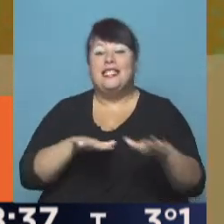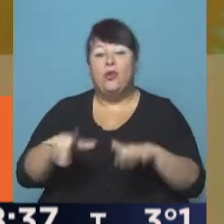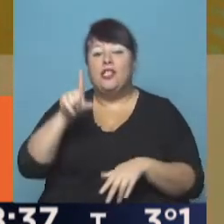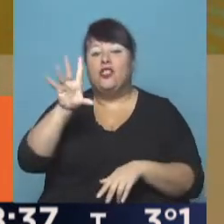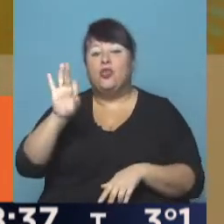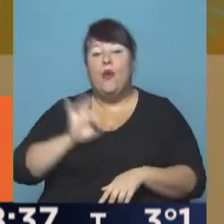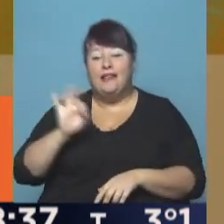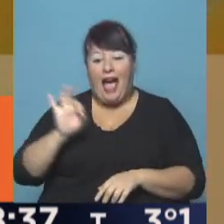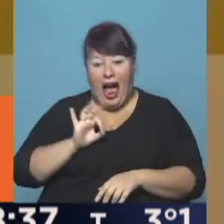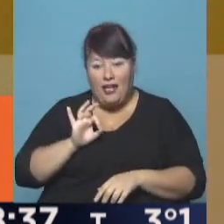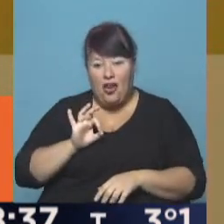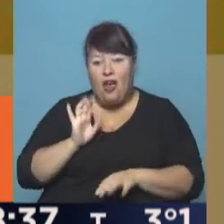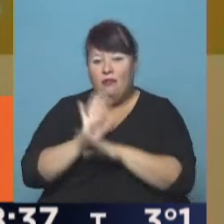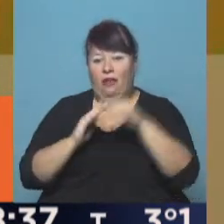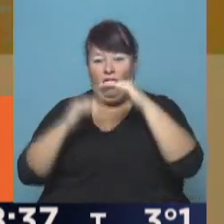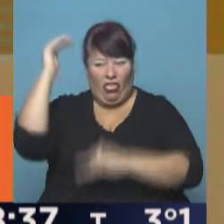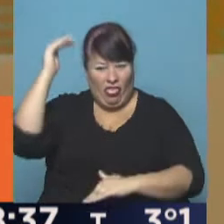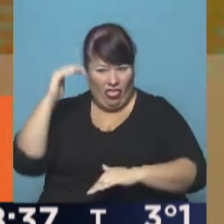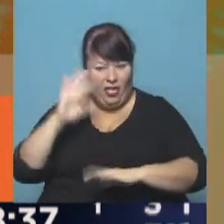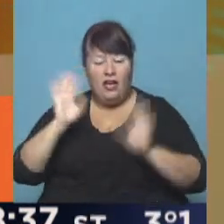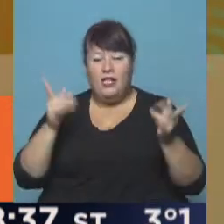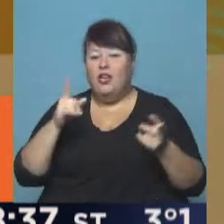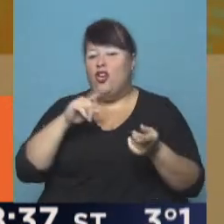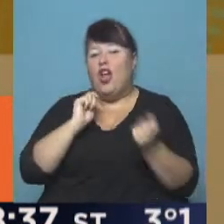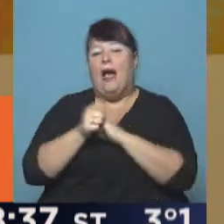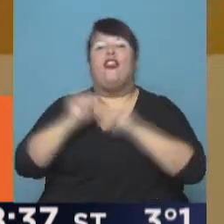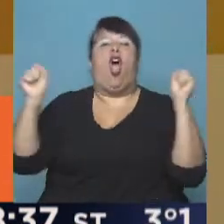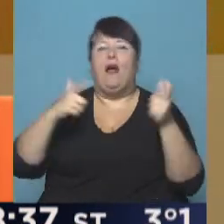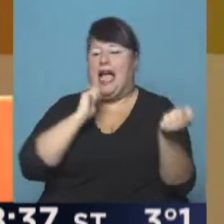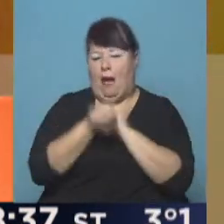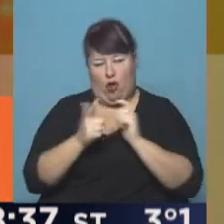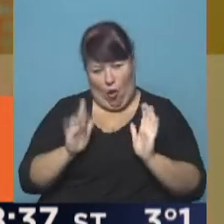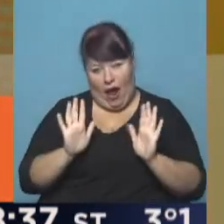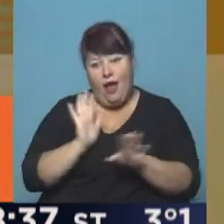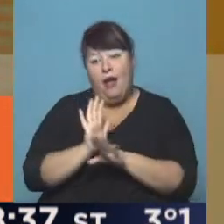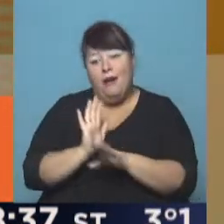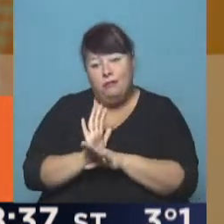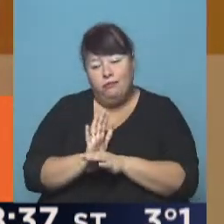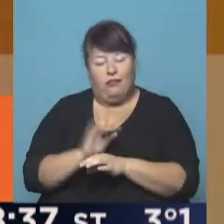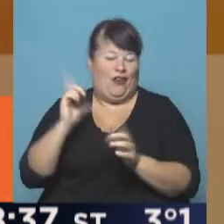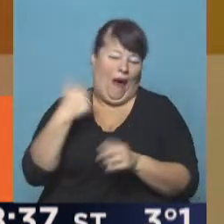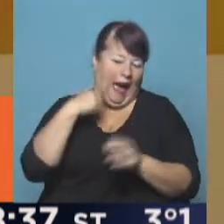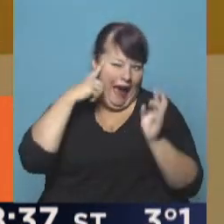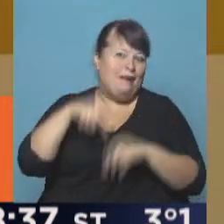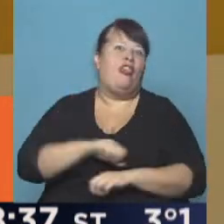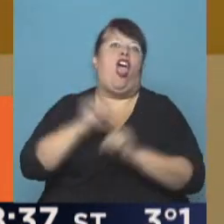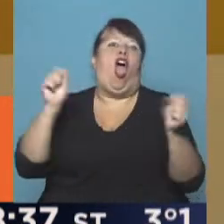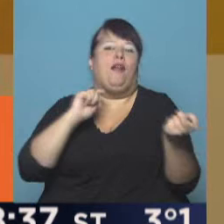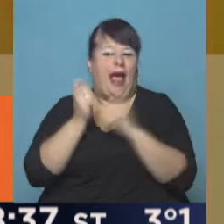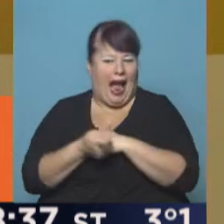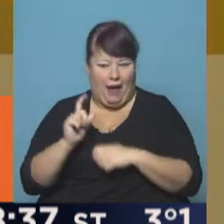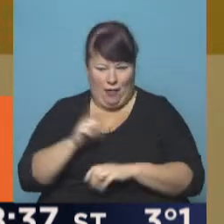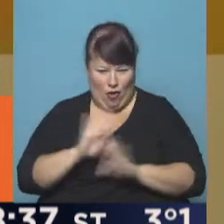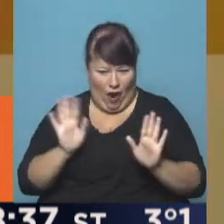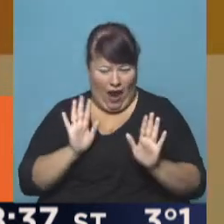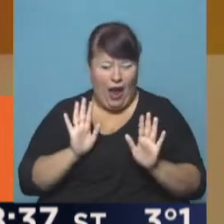150 años de absoluta desigualdad que no va a cambiar de la noche a la mañana sería ilógico pensar que va a cambiar